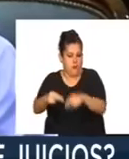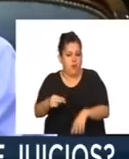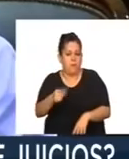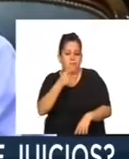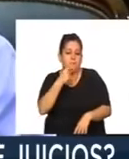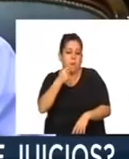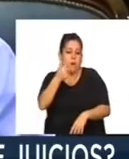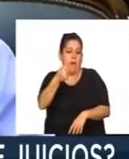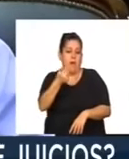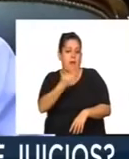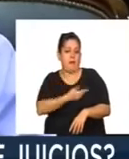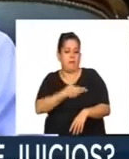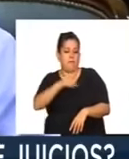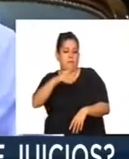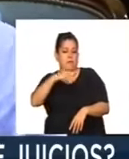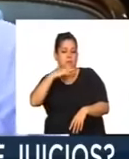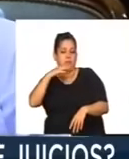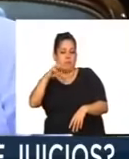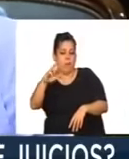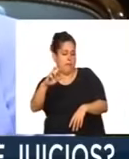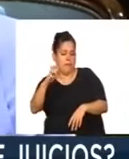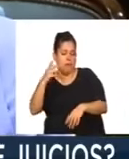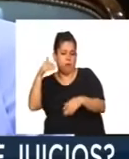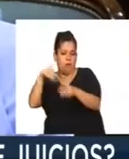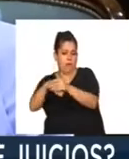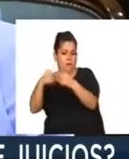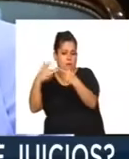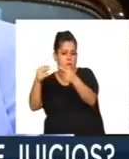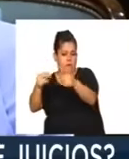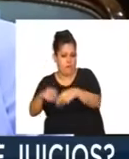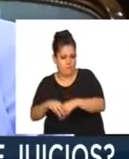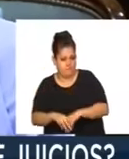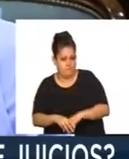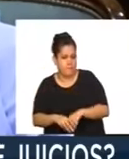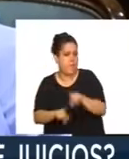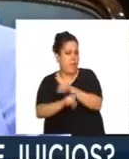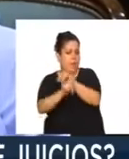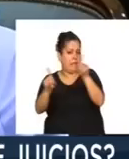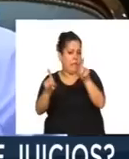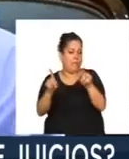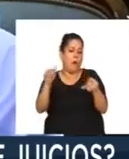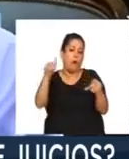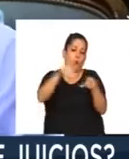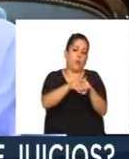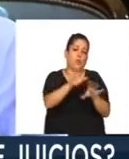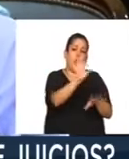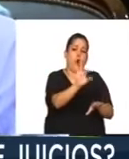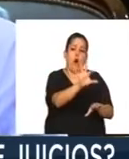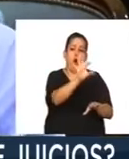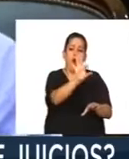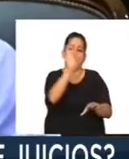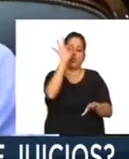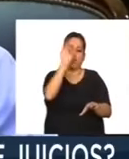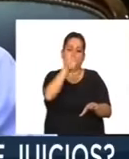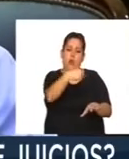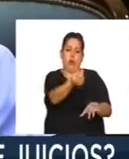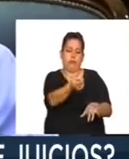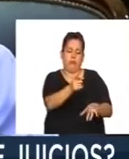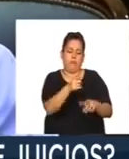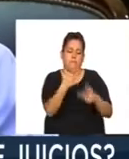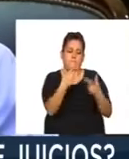compensen en los niveles que deberían regir si no se hubiese modificado la ley a ver por un lado la